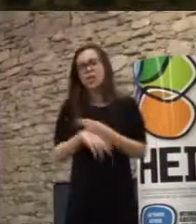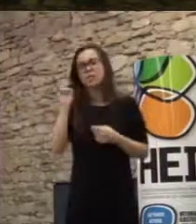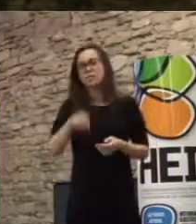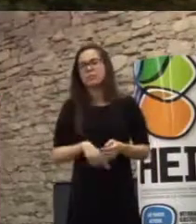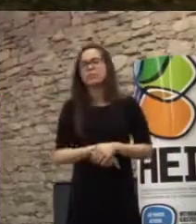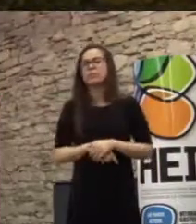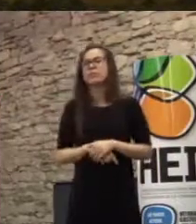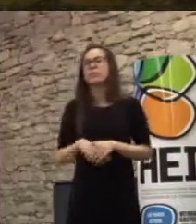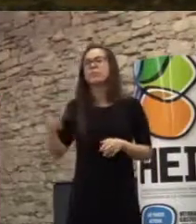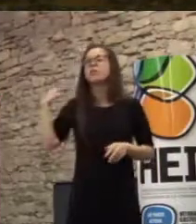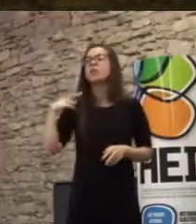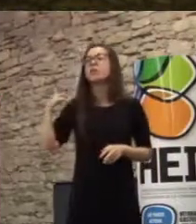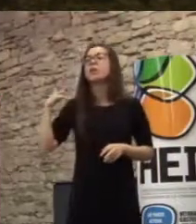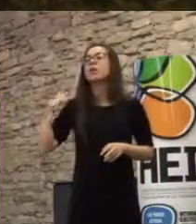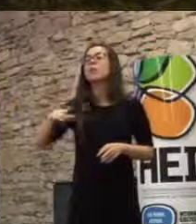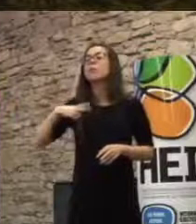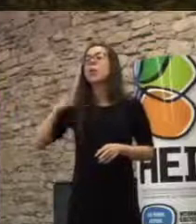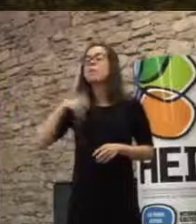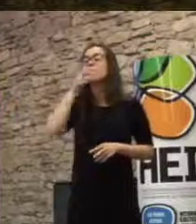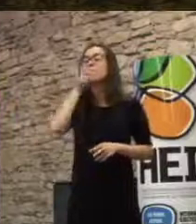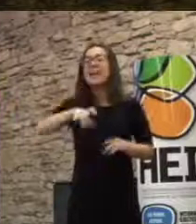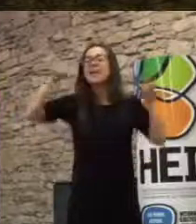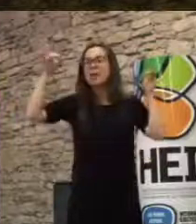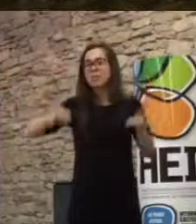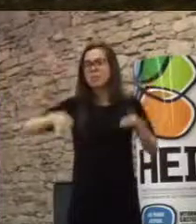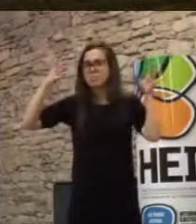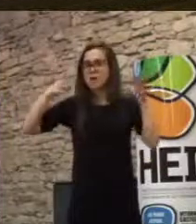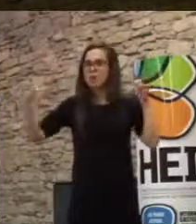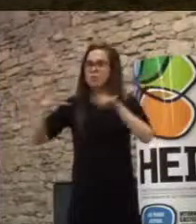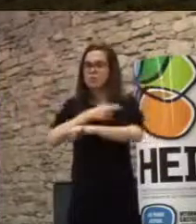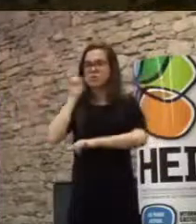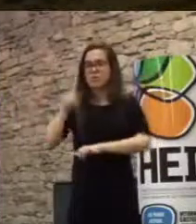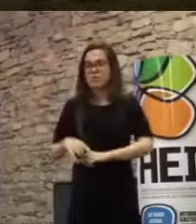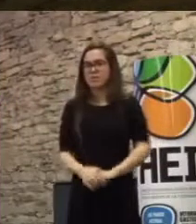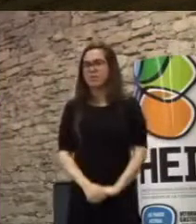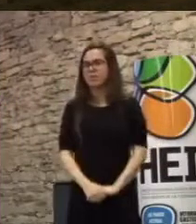y por favor palabra de mago eliminarse está también del vocabulario sí